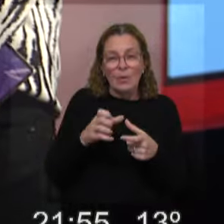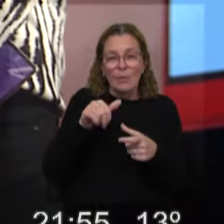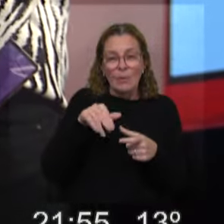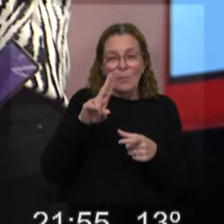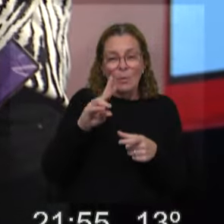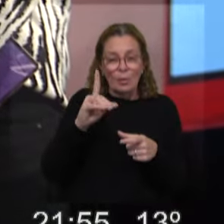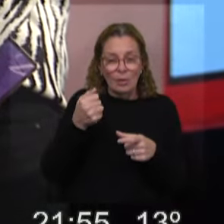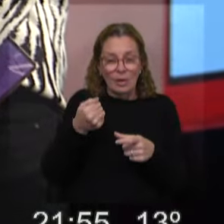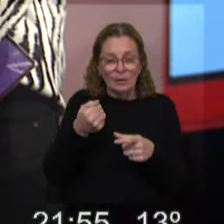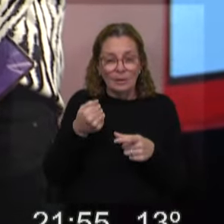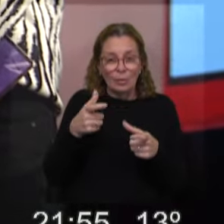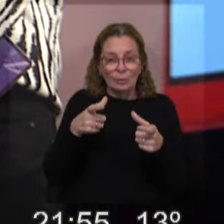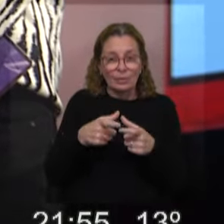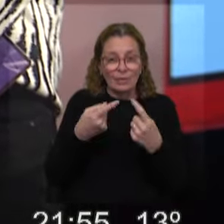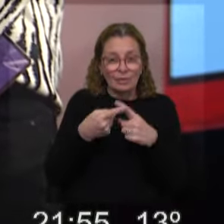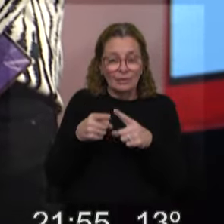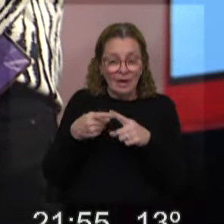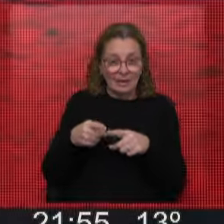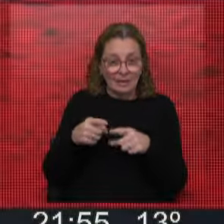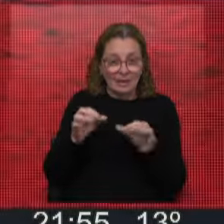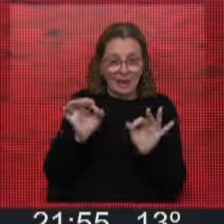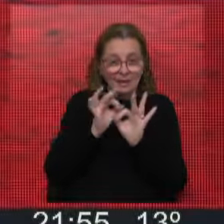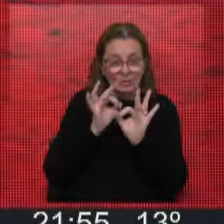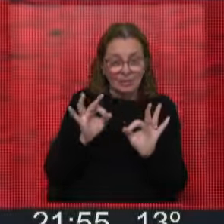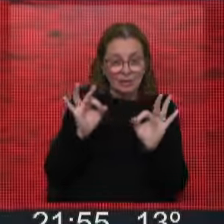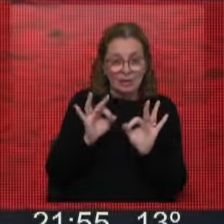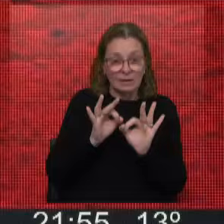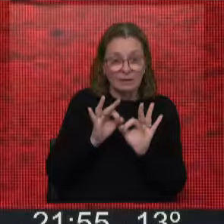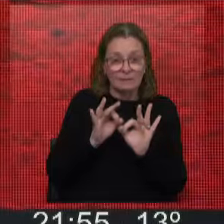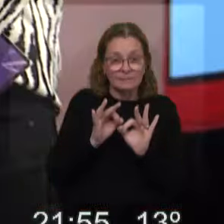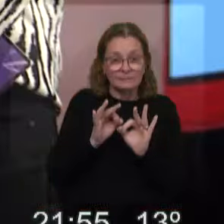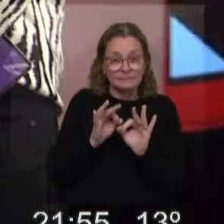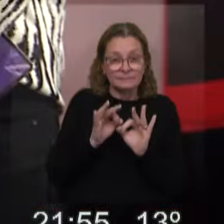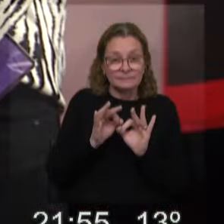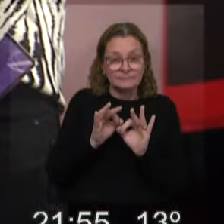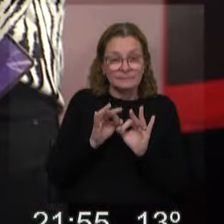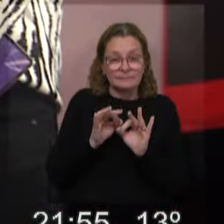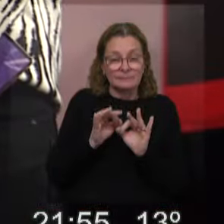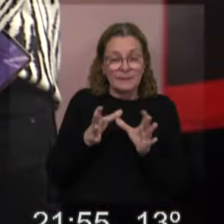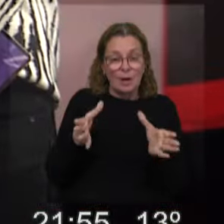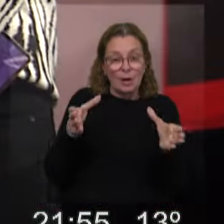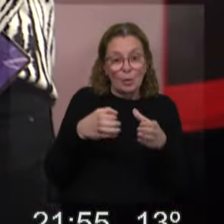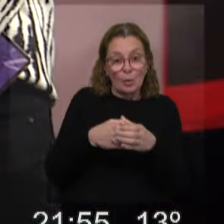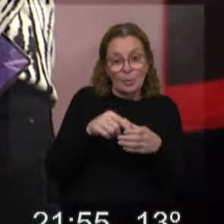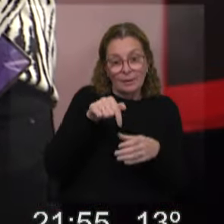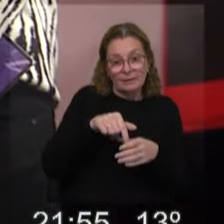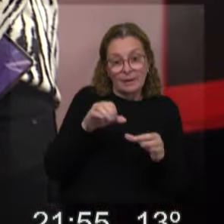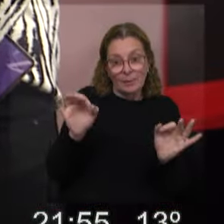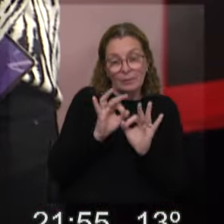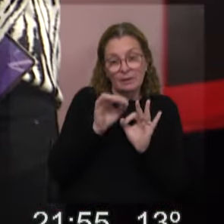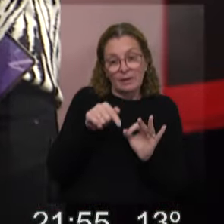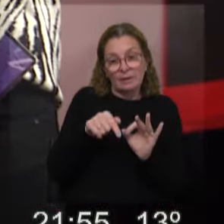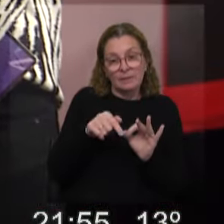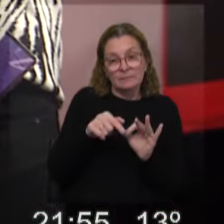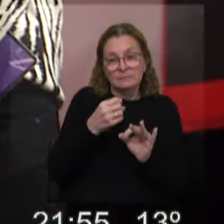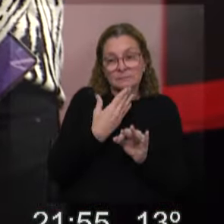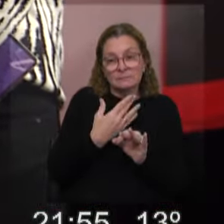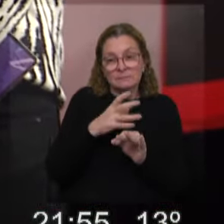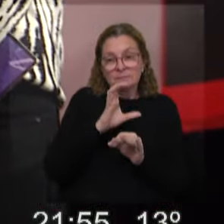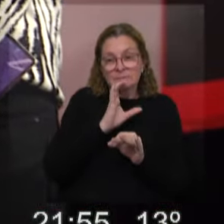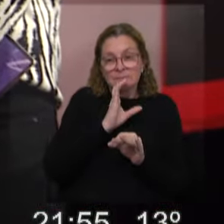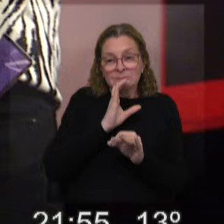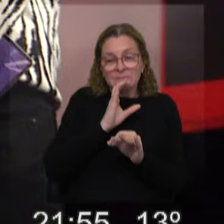es un disco con varios temas que caracterizan un poco a la banda. Y es es muy